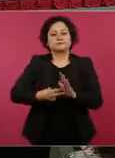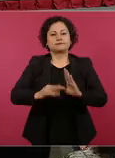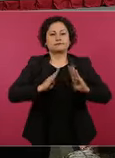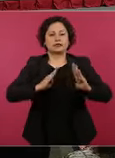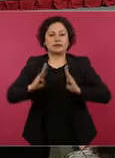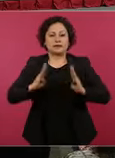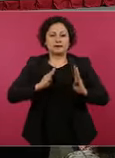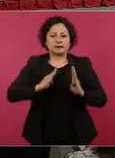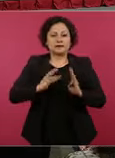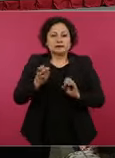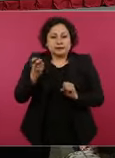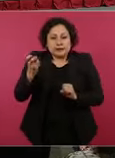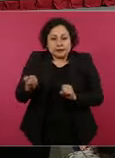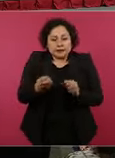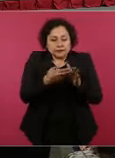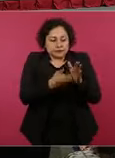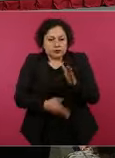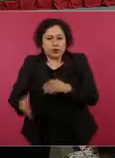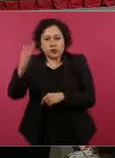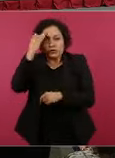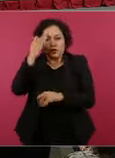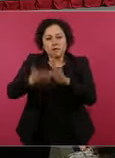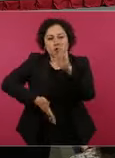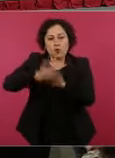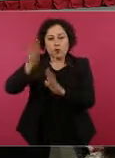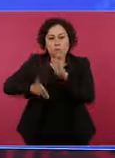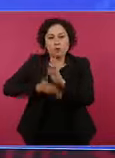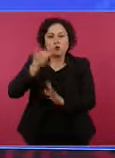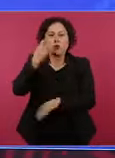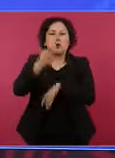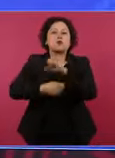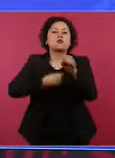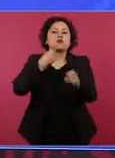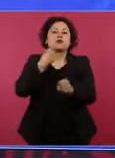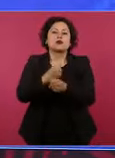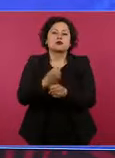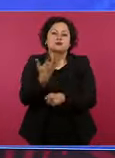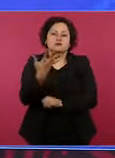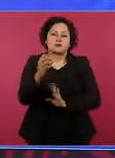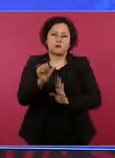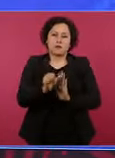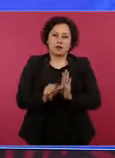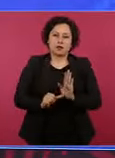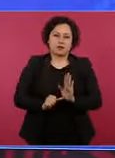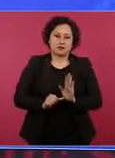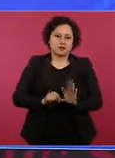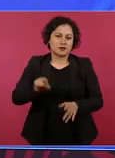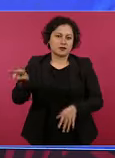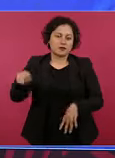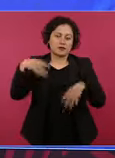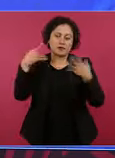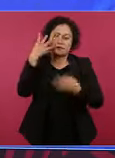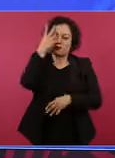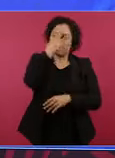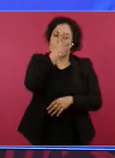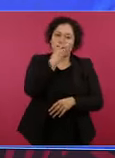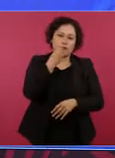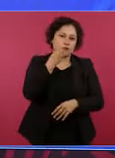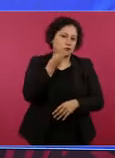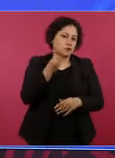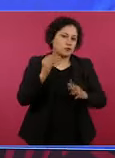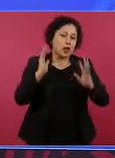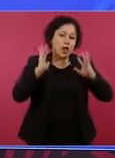1 año, 5 meses, este aeropuerto. Y es una belleza. Entonces ya están llegando